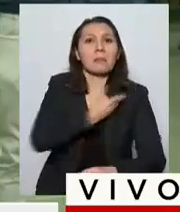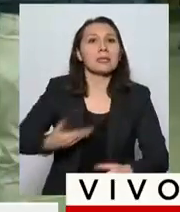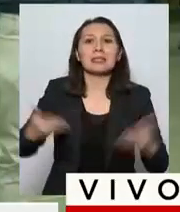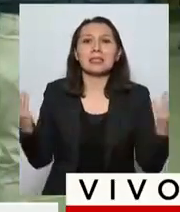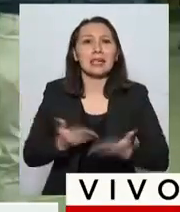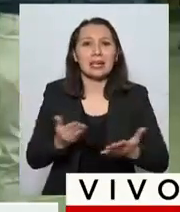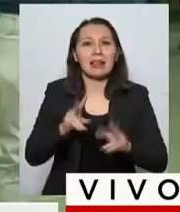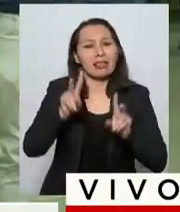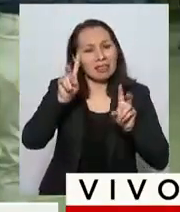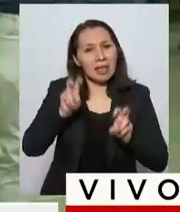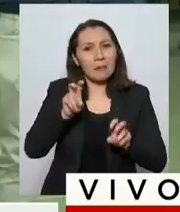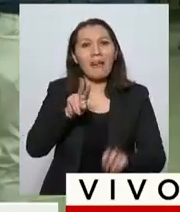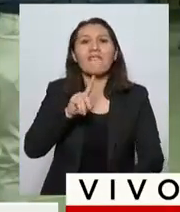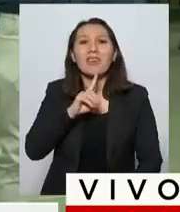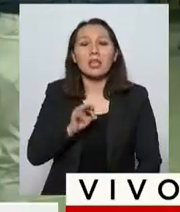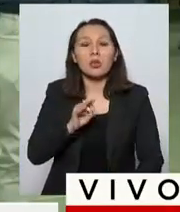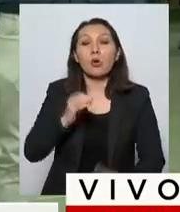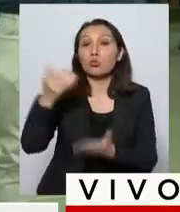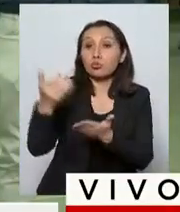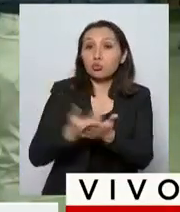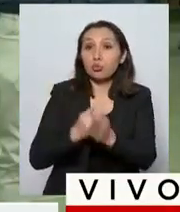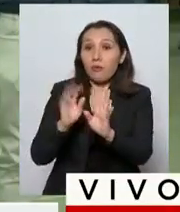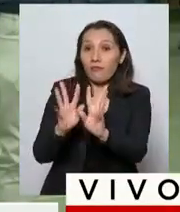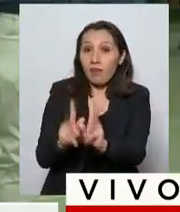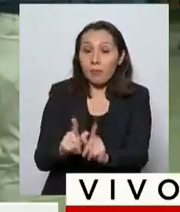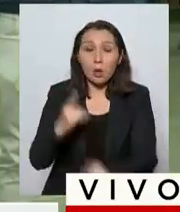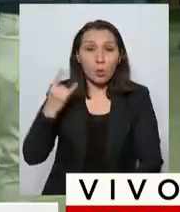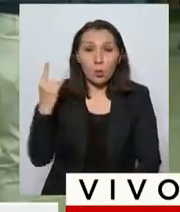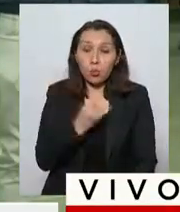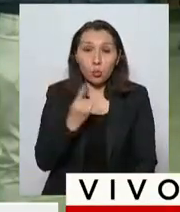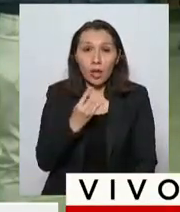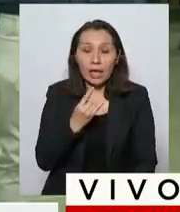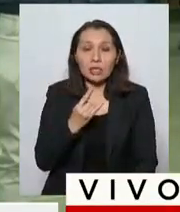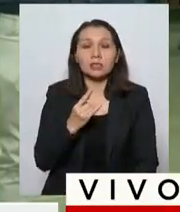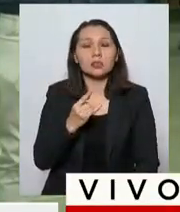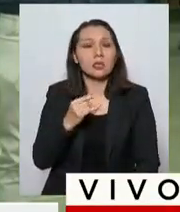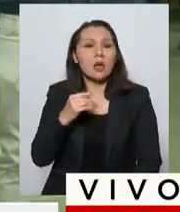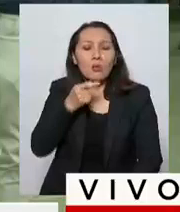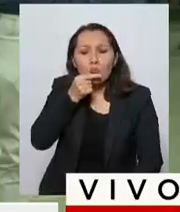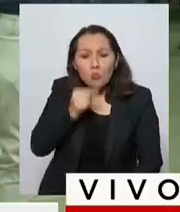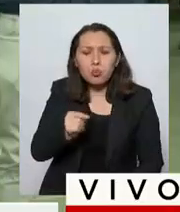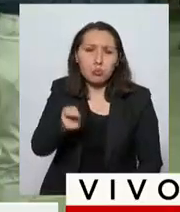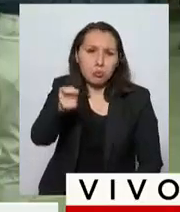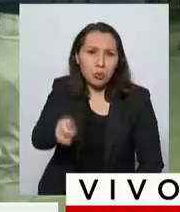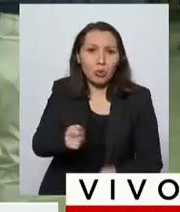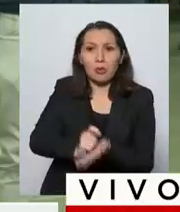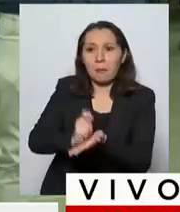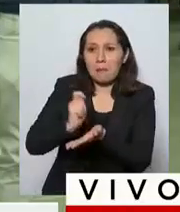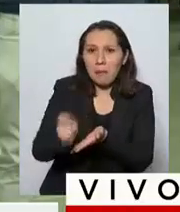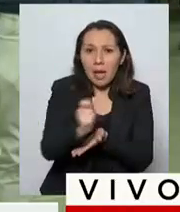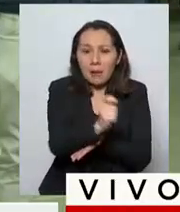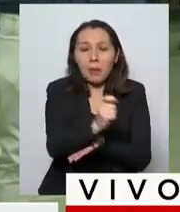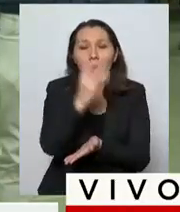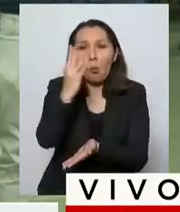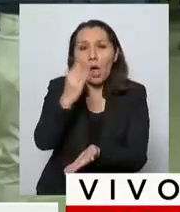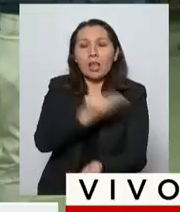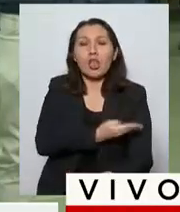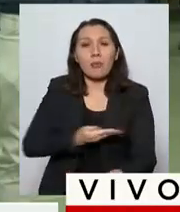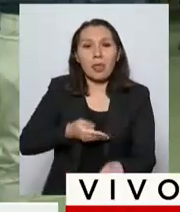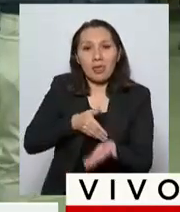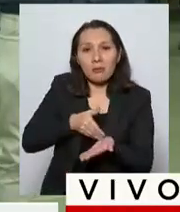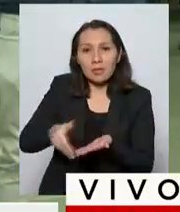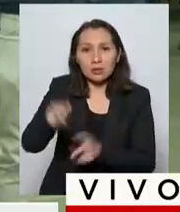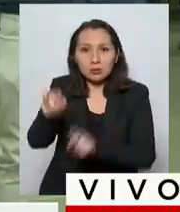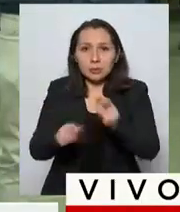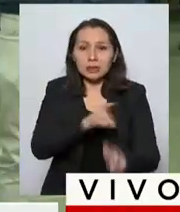permite que el ingreso familiar de emergencia llegue pronto a más de